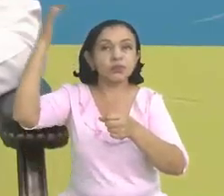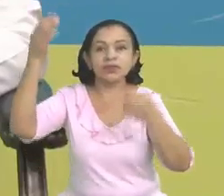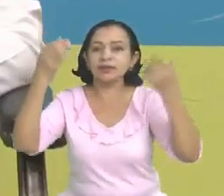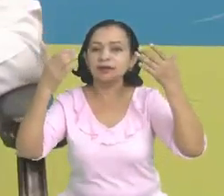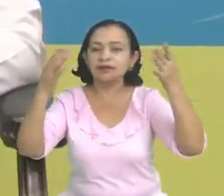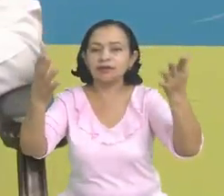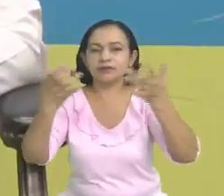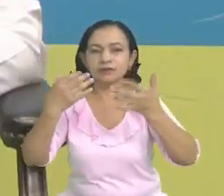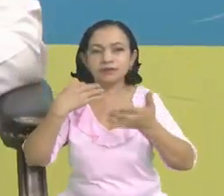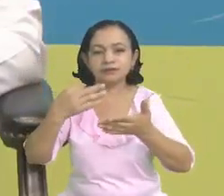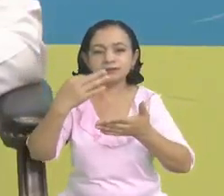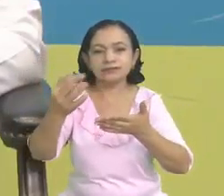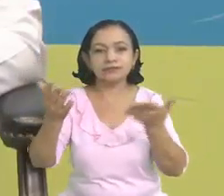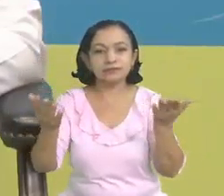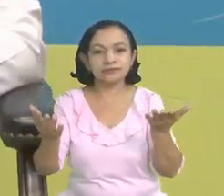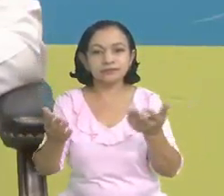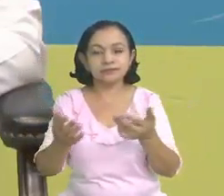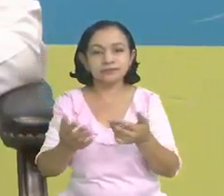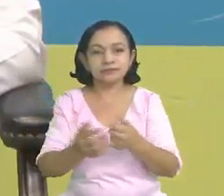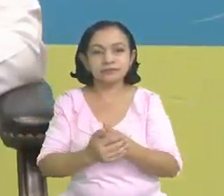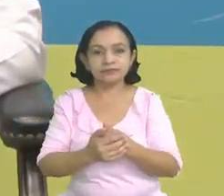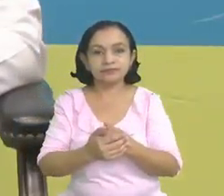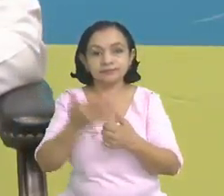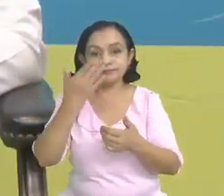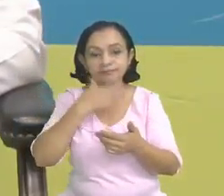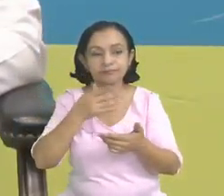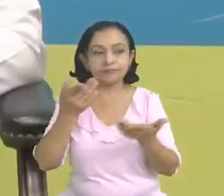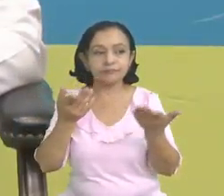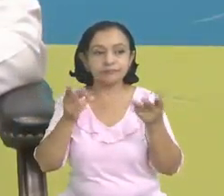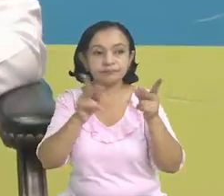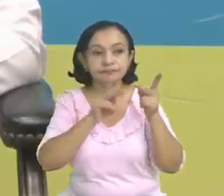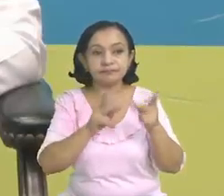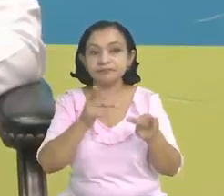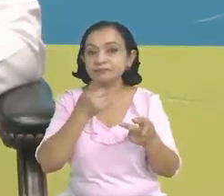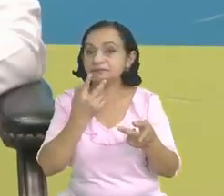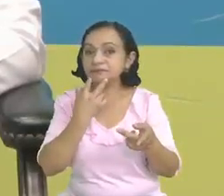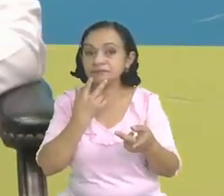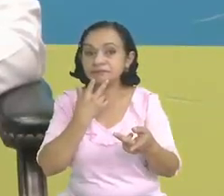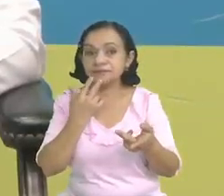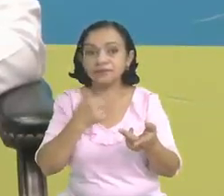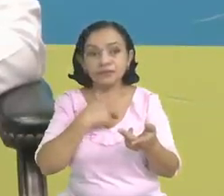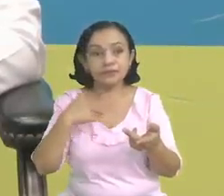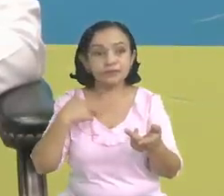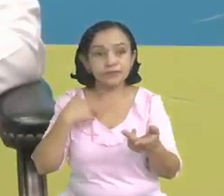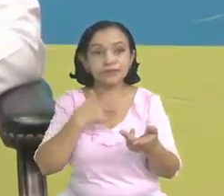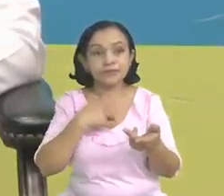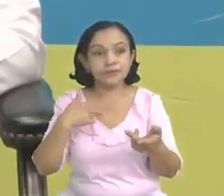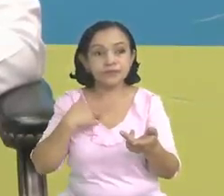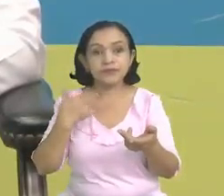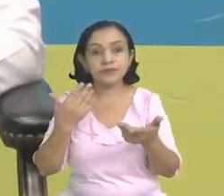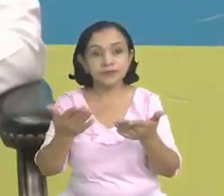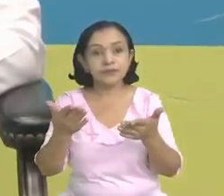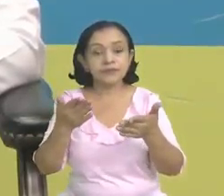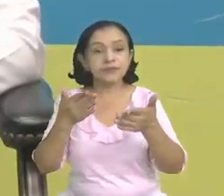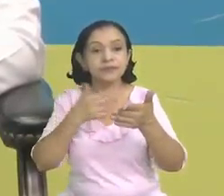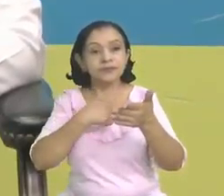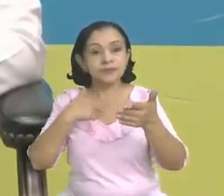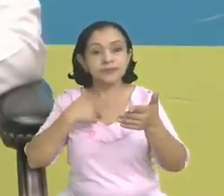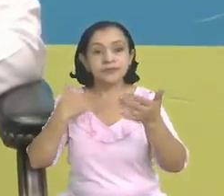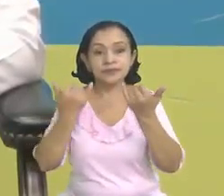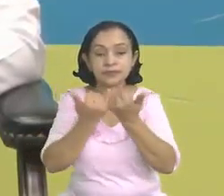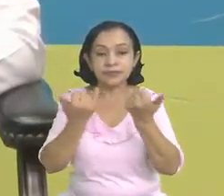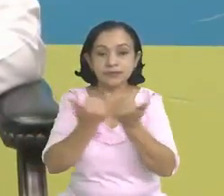ilusiones y de pronto algo no te sale como lo tenías planeado. Entonces no hay tolerancia a esa frustración y va, nosotros le llamamos acting out, va a la